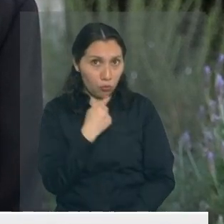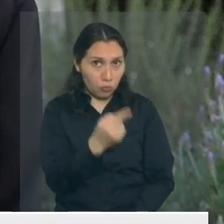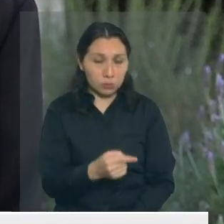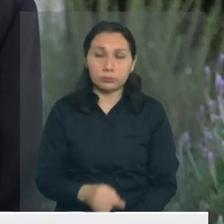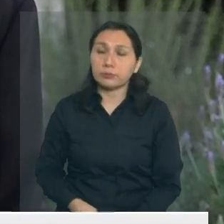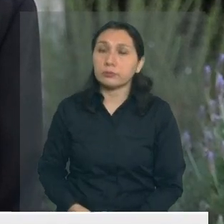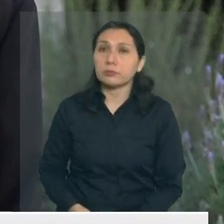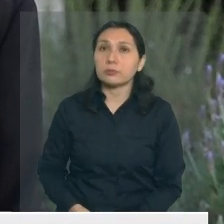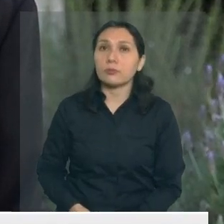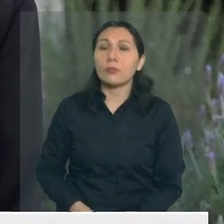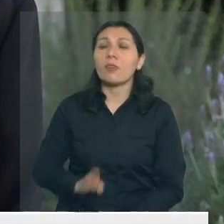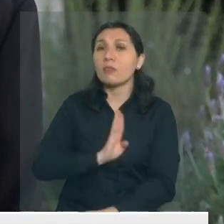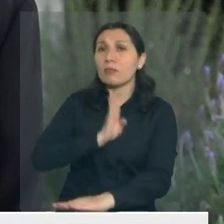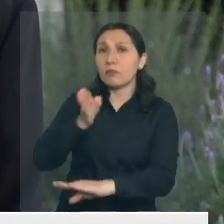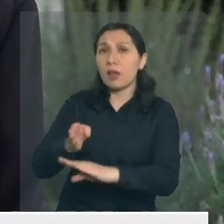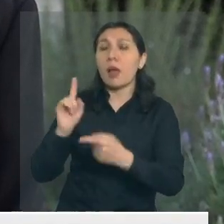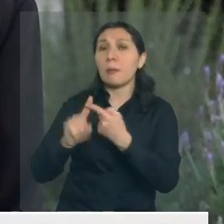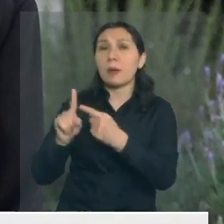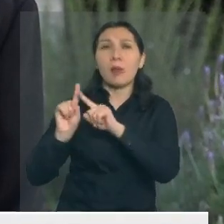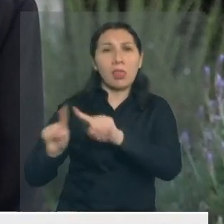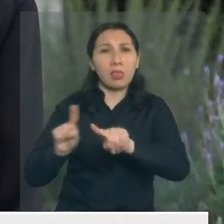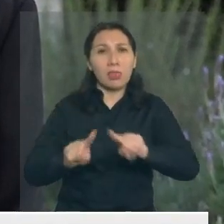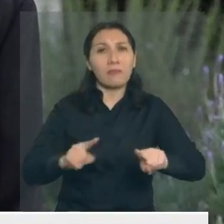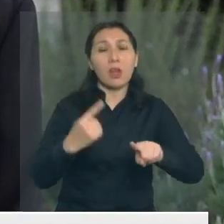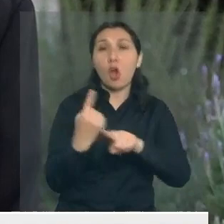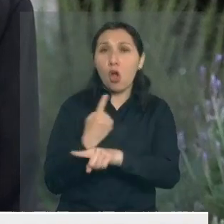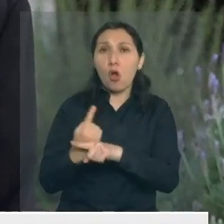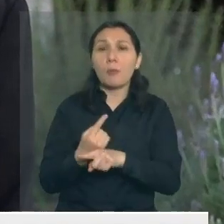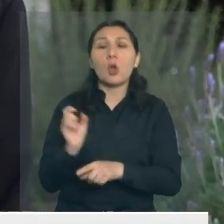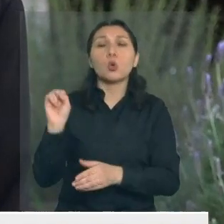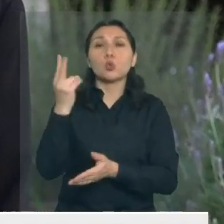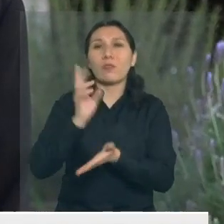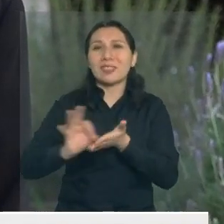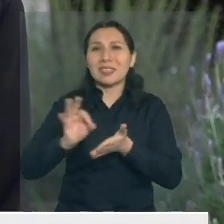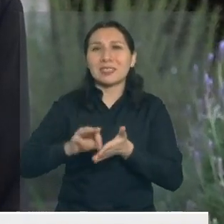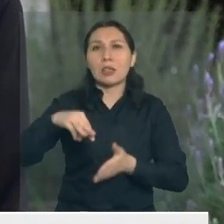Va a participar de las distintas conversaciones el subsecretario Manuel Bonsalve.